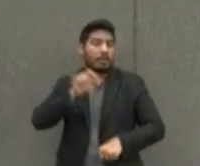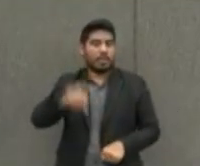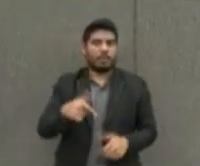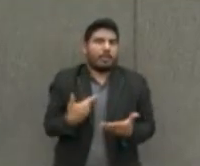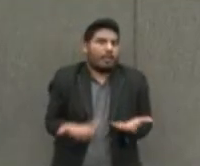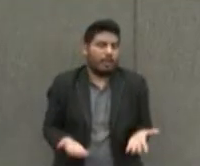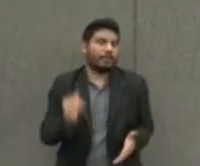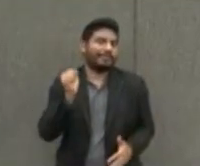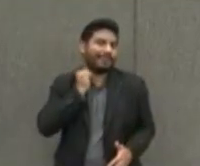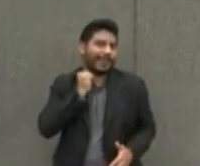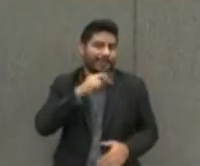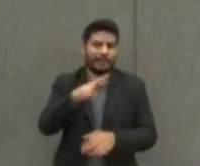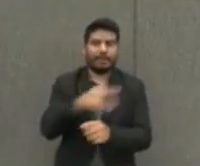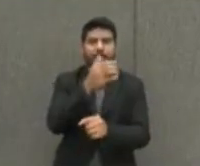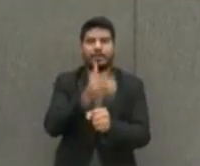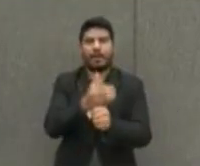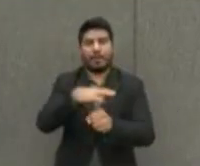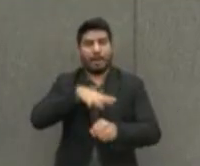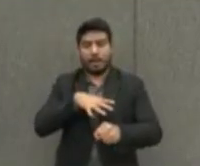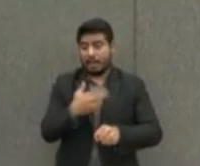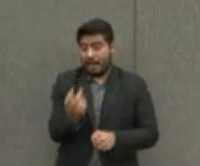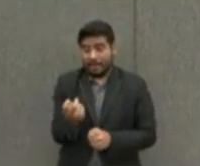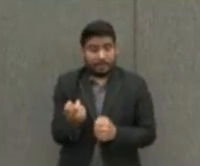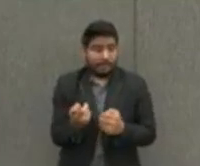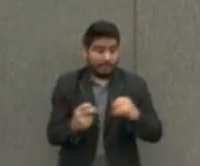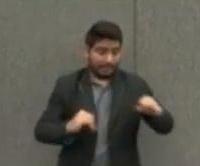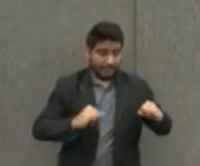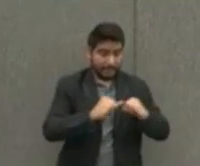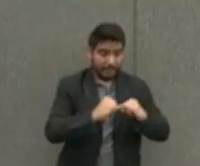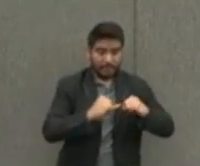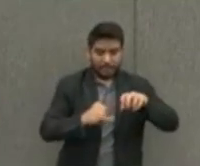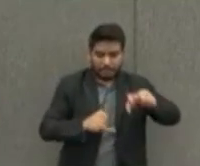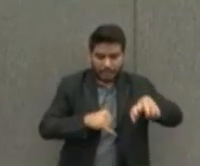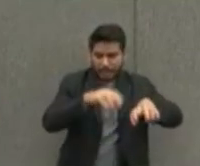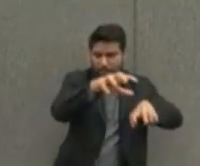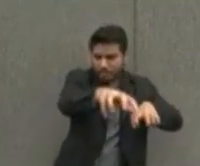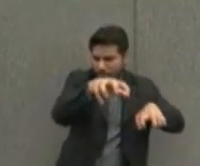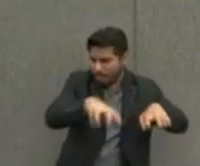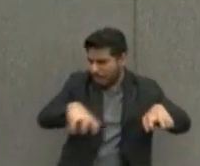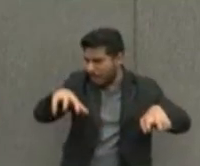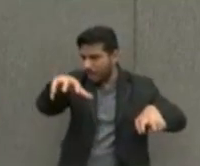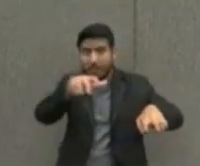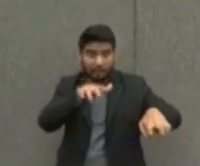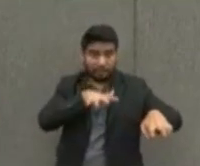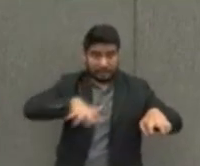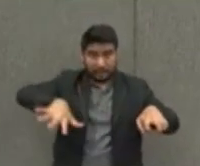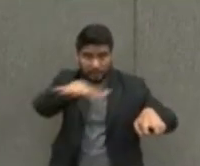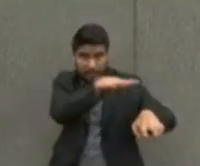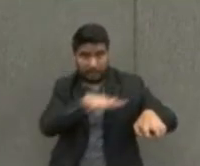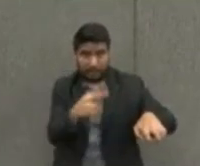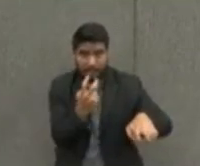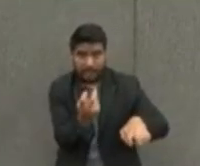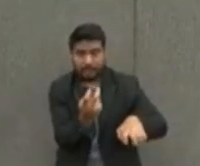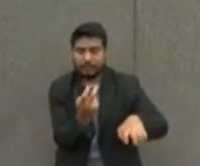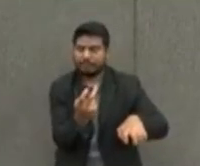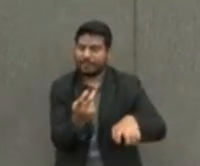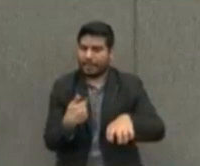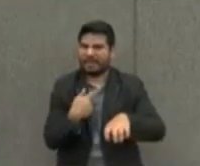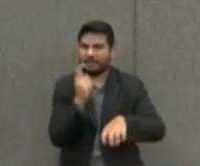senado de la república todas estas instituciones encargadas de defender promover